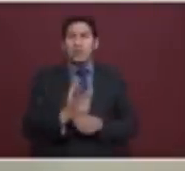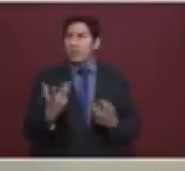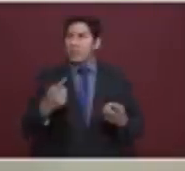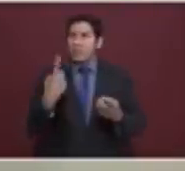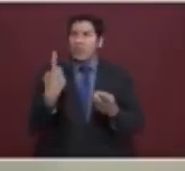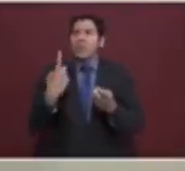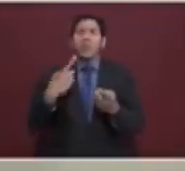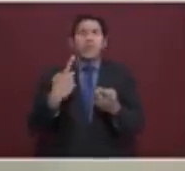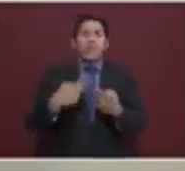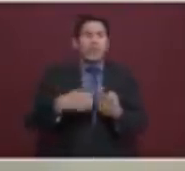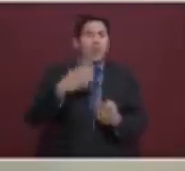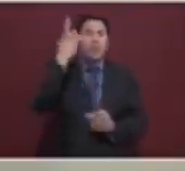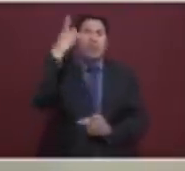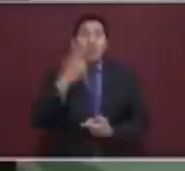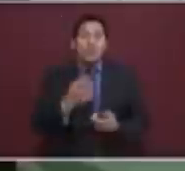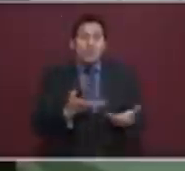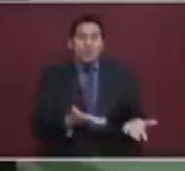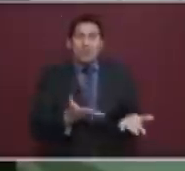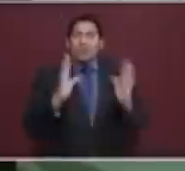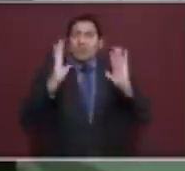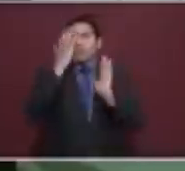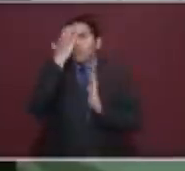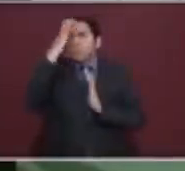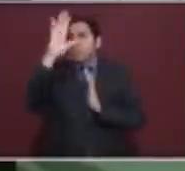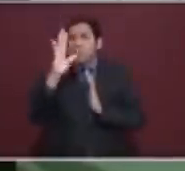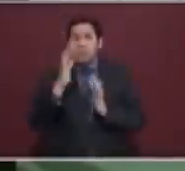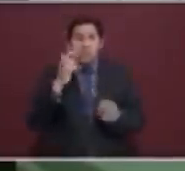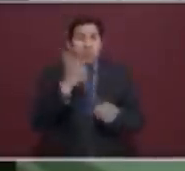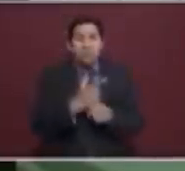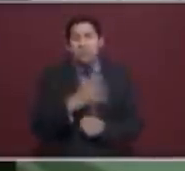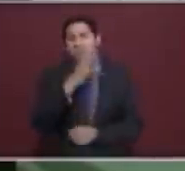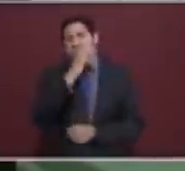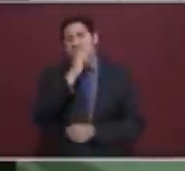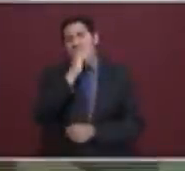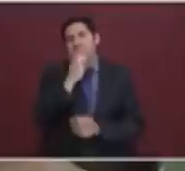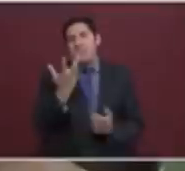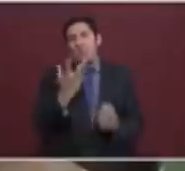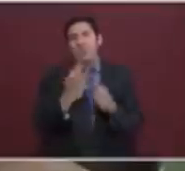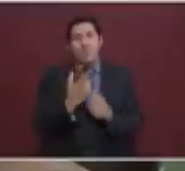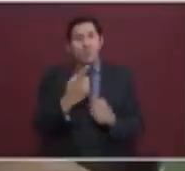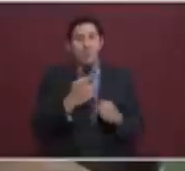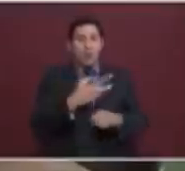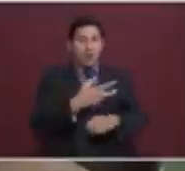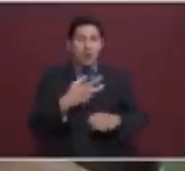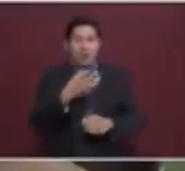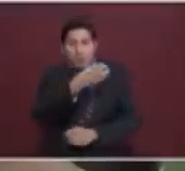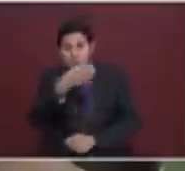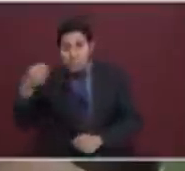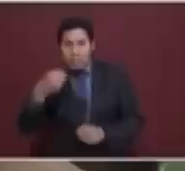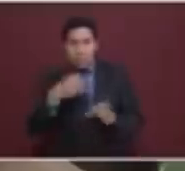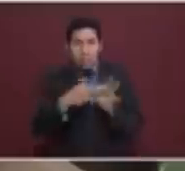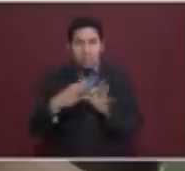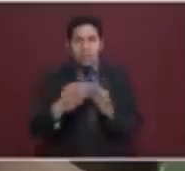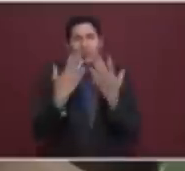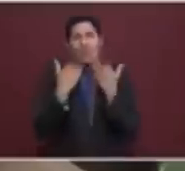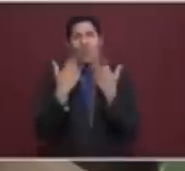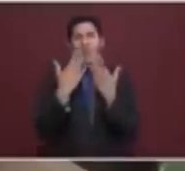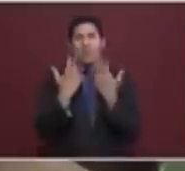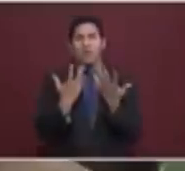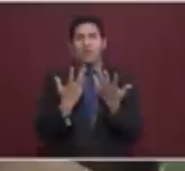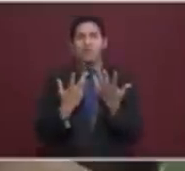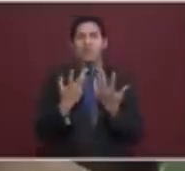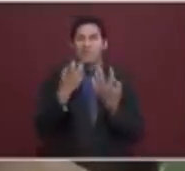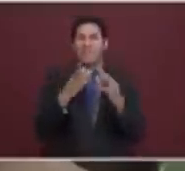y es lo que plantea el ciudadano gobernador y estamos nosotros de acuerdo con eso se está analizando porque tenemos que